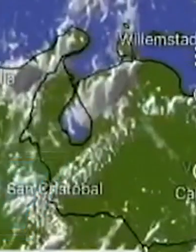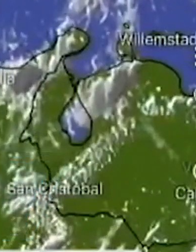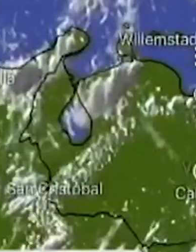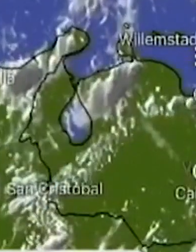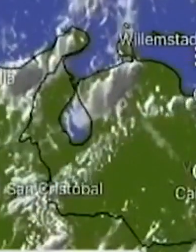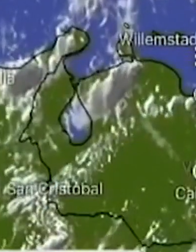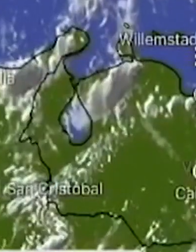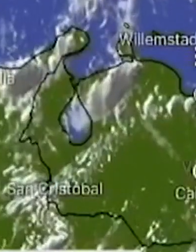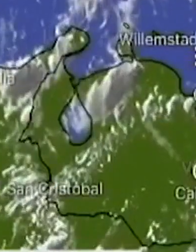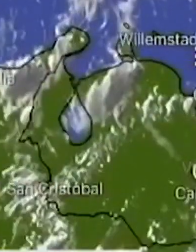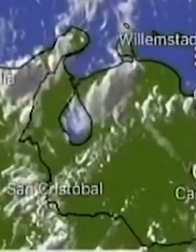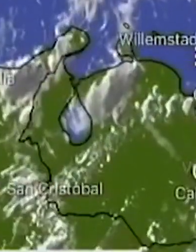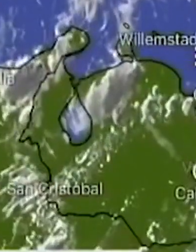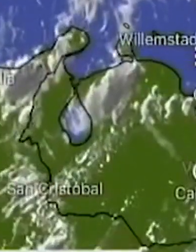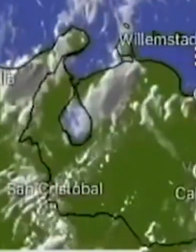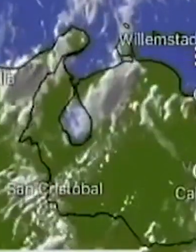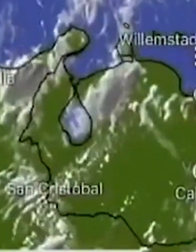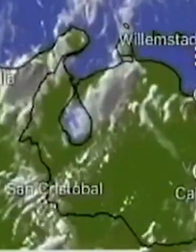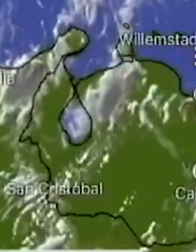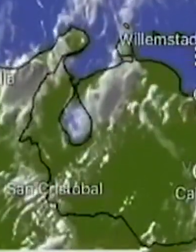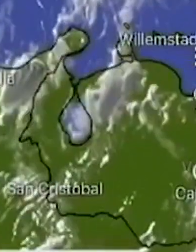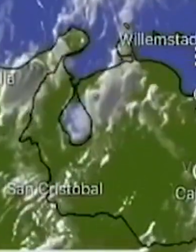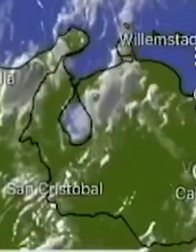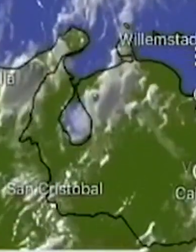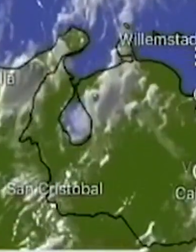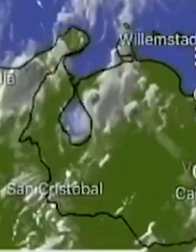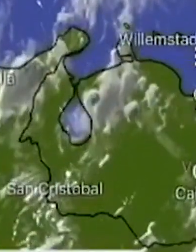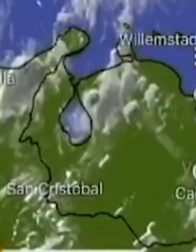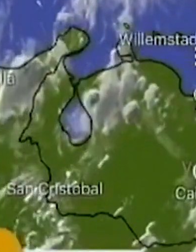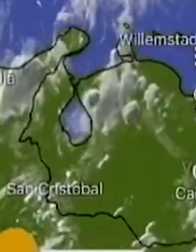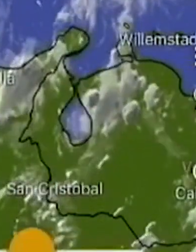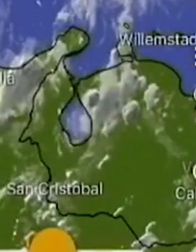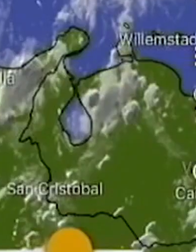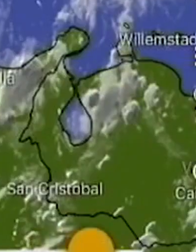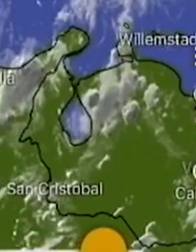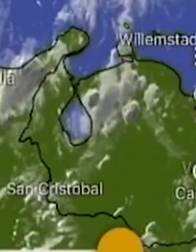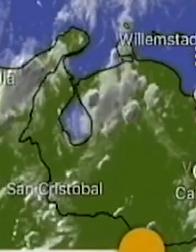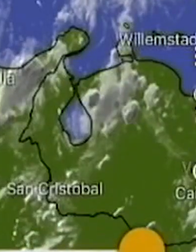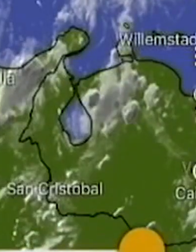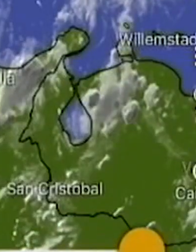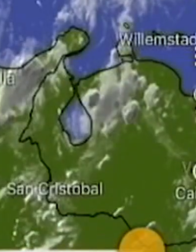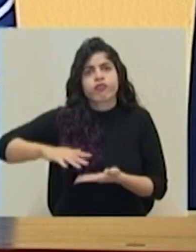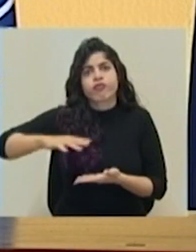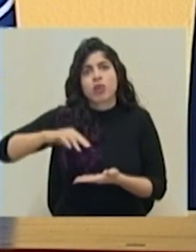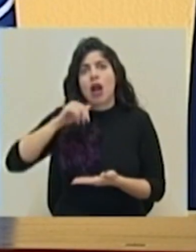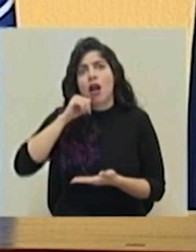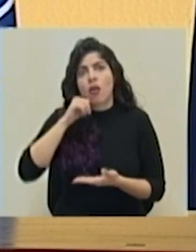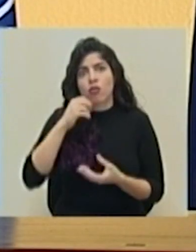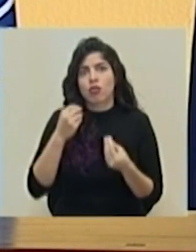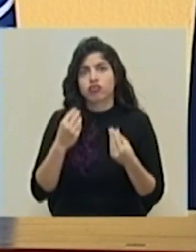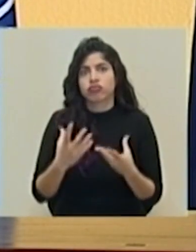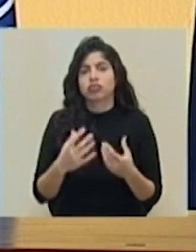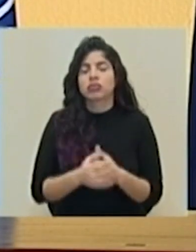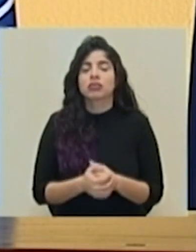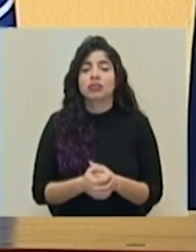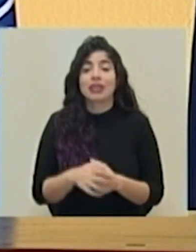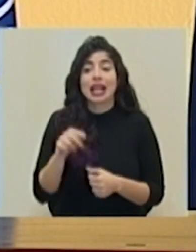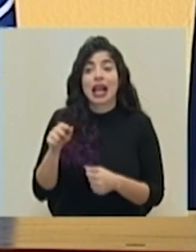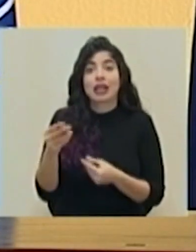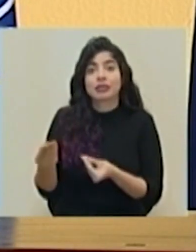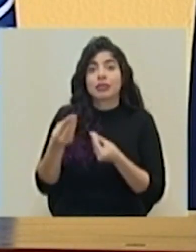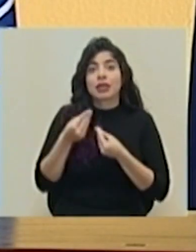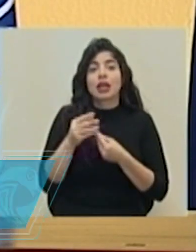republicano, pero como Trump ganó en estados clave, logró superarla en el colegio electoral. ¿Quiénes son los electores? La mayoría